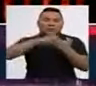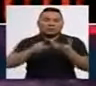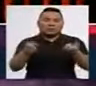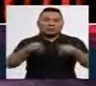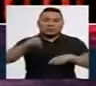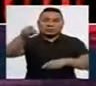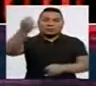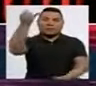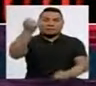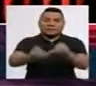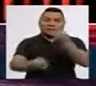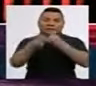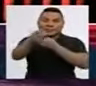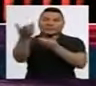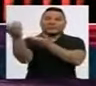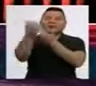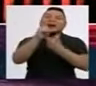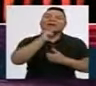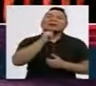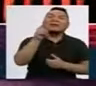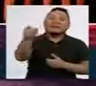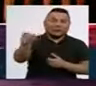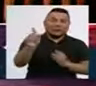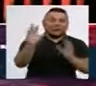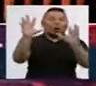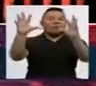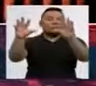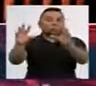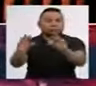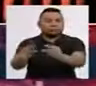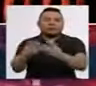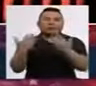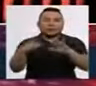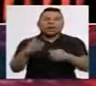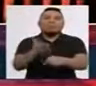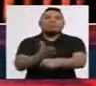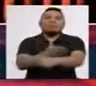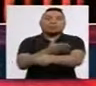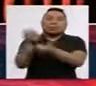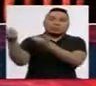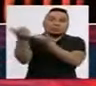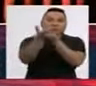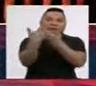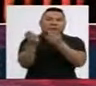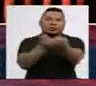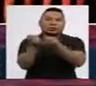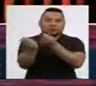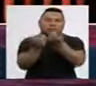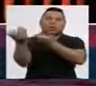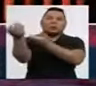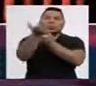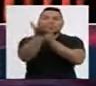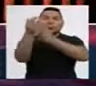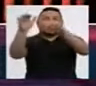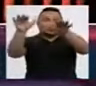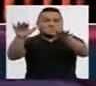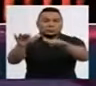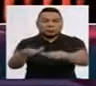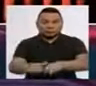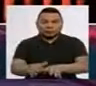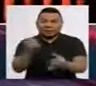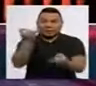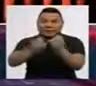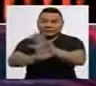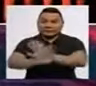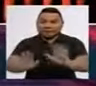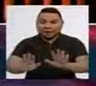termina completamente de controlar el incendio, que ya está controlado, y eso es muy importante recalcar, el incendio está controlado, necesitamos ver qué